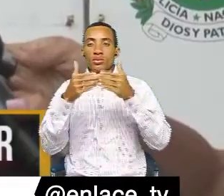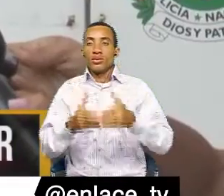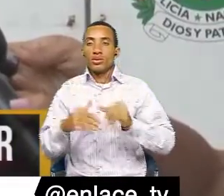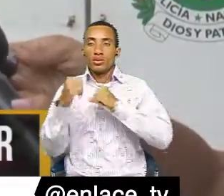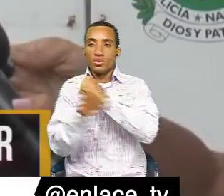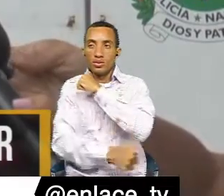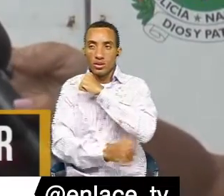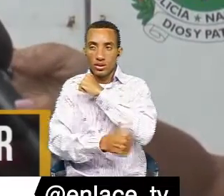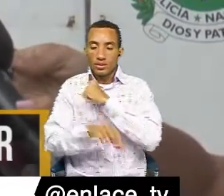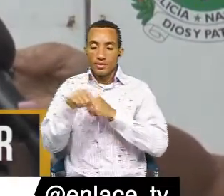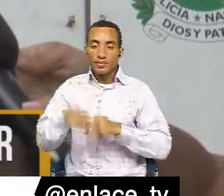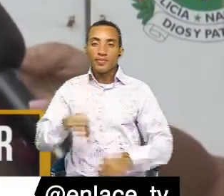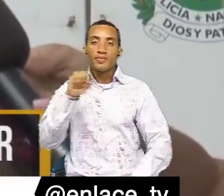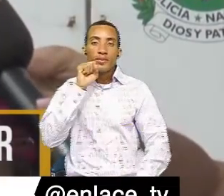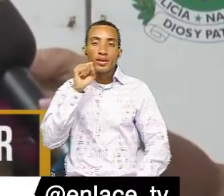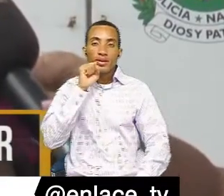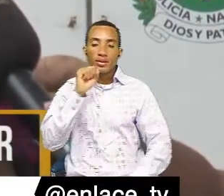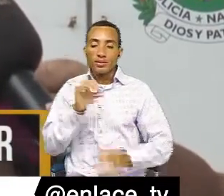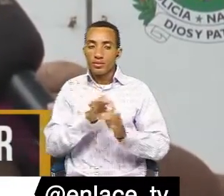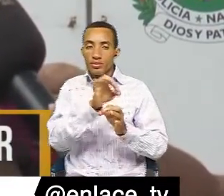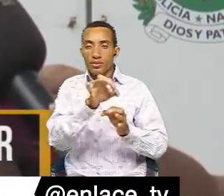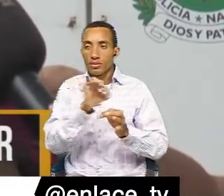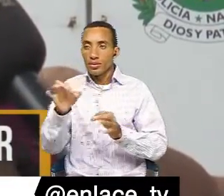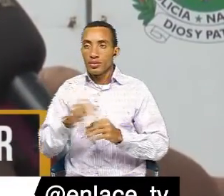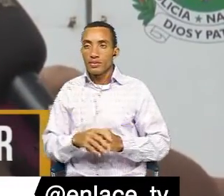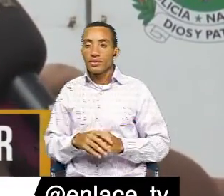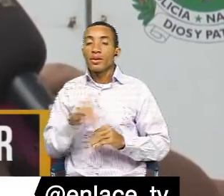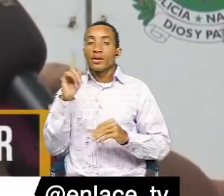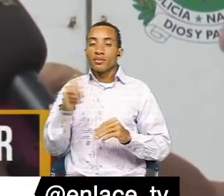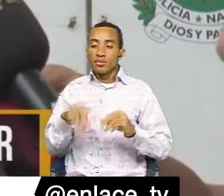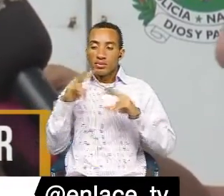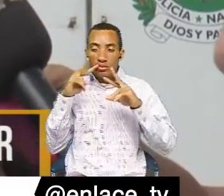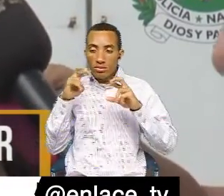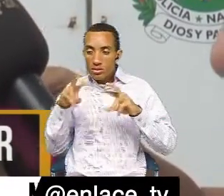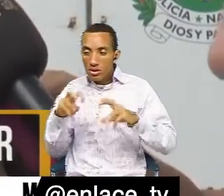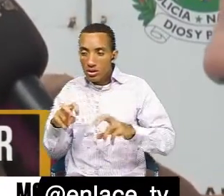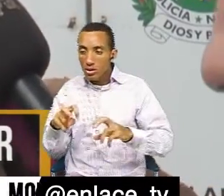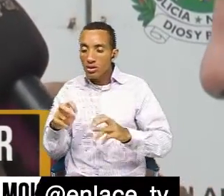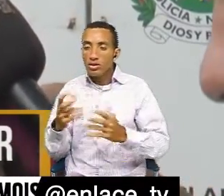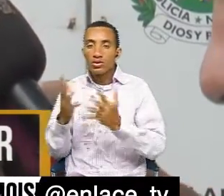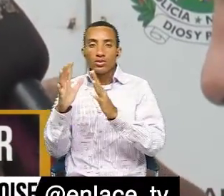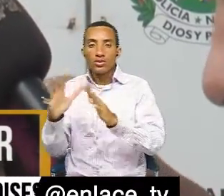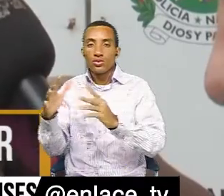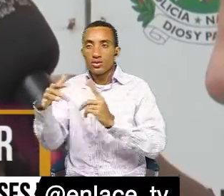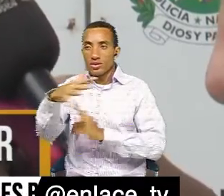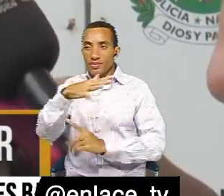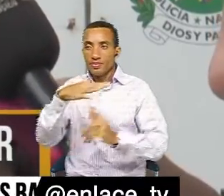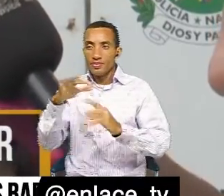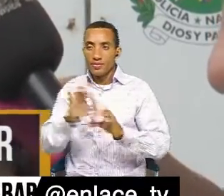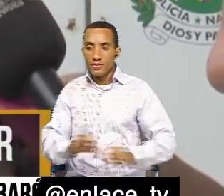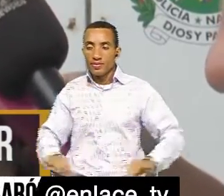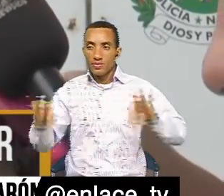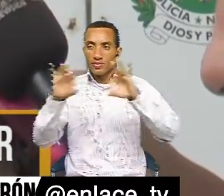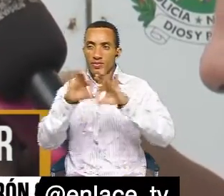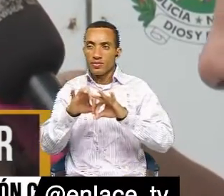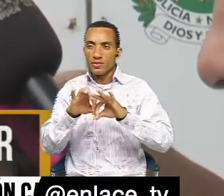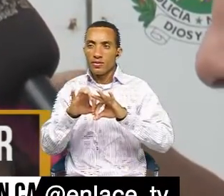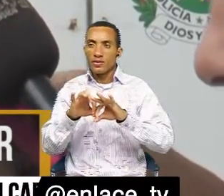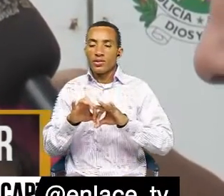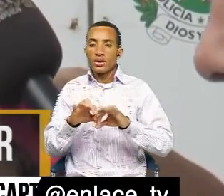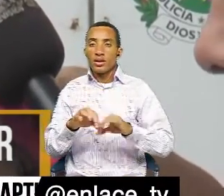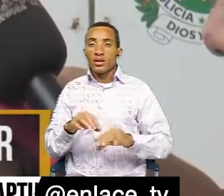lo que estamos haciendo es dándoles celeridad a las averiguaciones que tienen que ver con estos casos. Pero es supremamente importante que no solamente